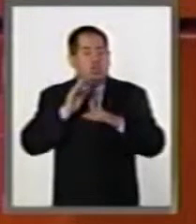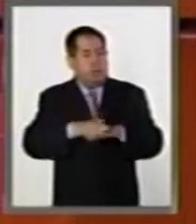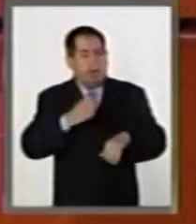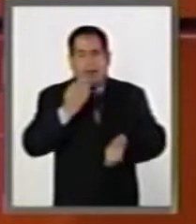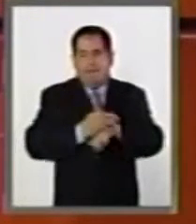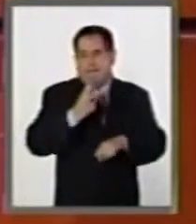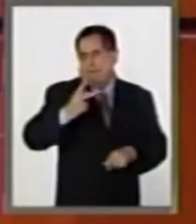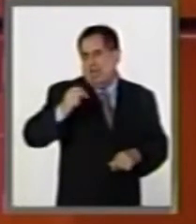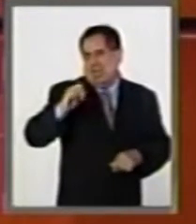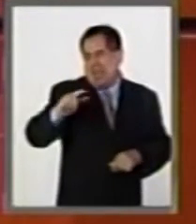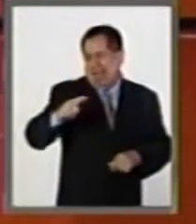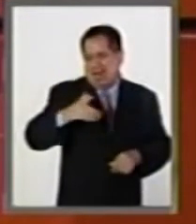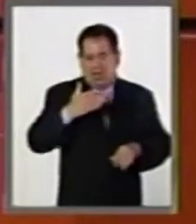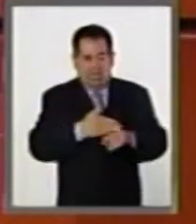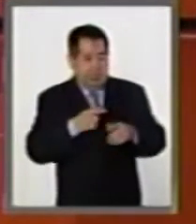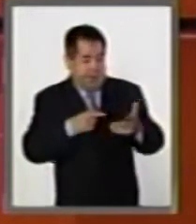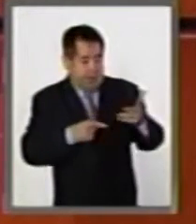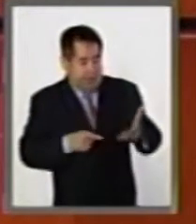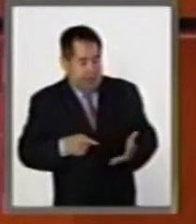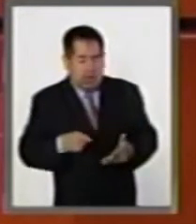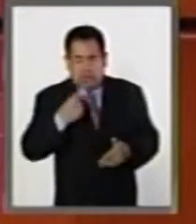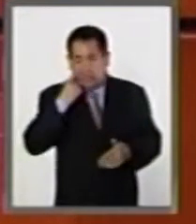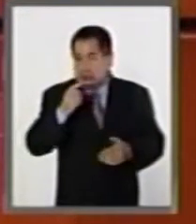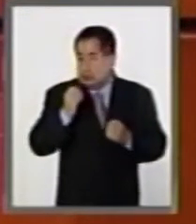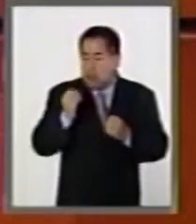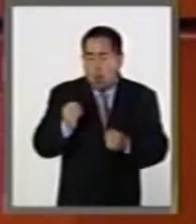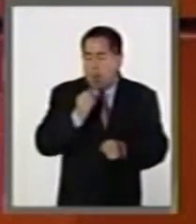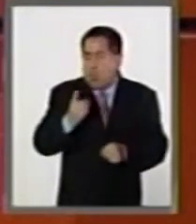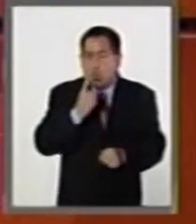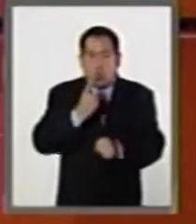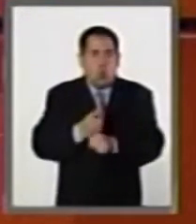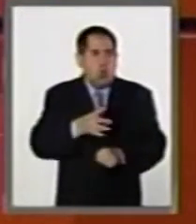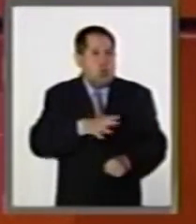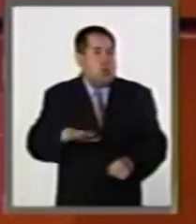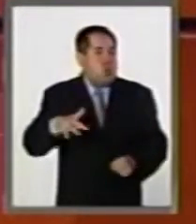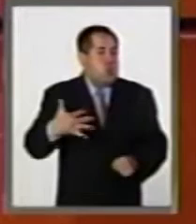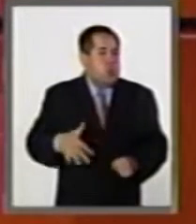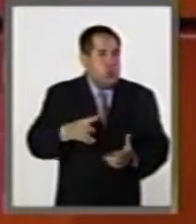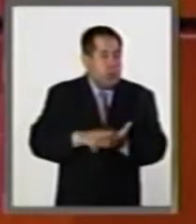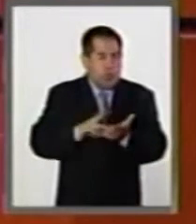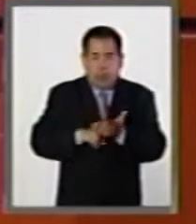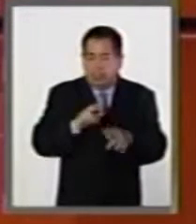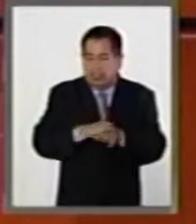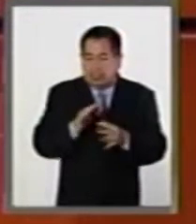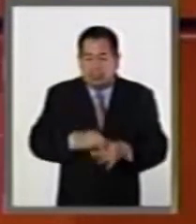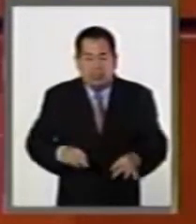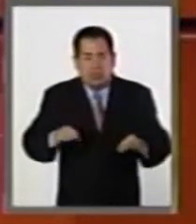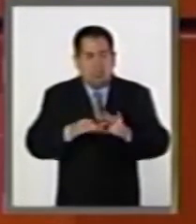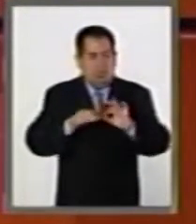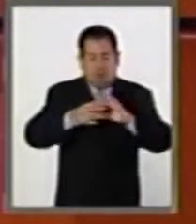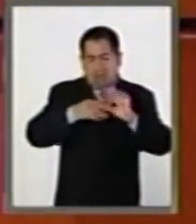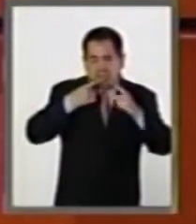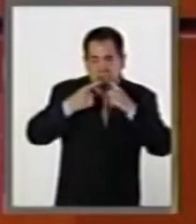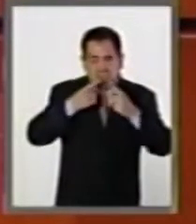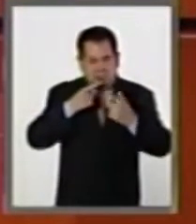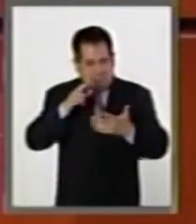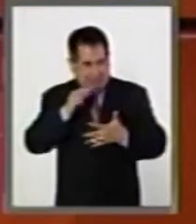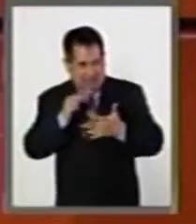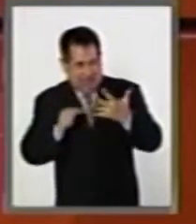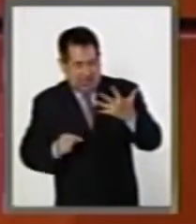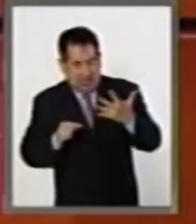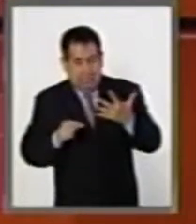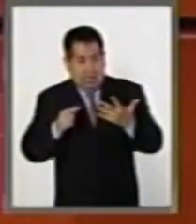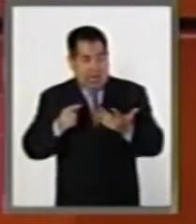penal representa una oportunidad invaluable para transformar los parámetros de gobernabilidad de los centros de privación de